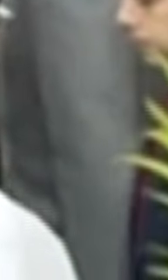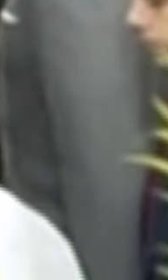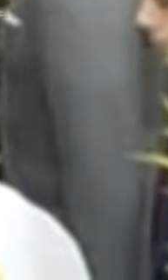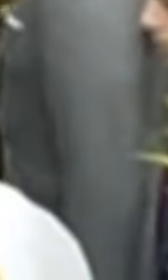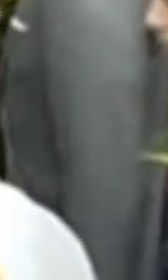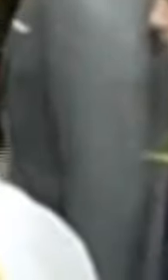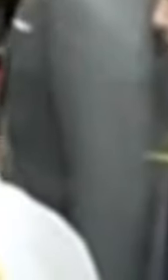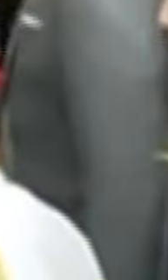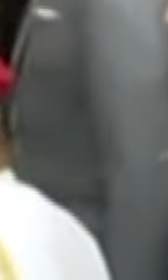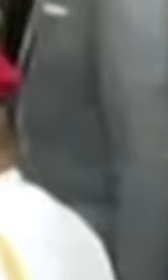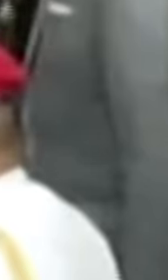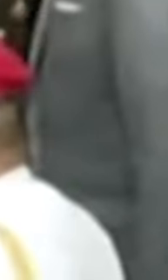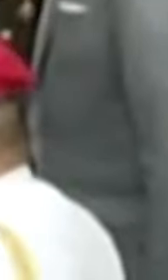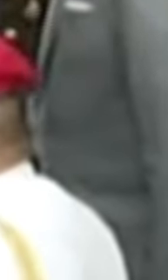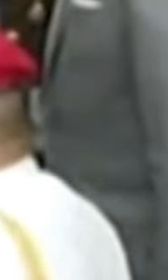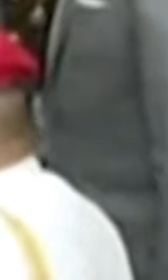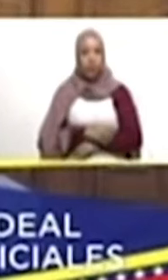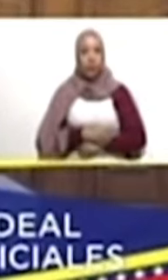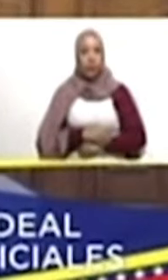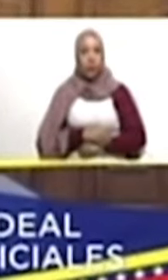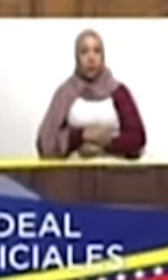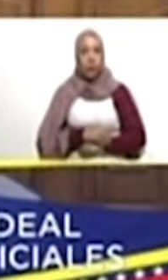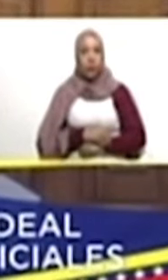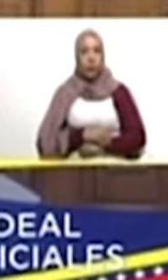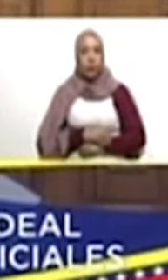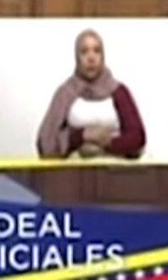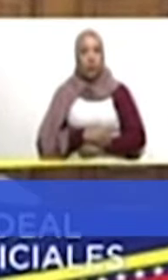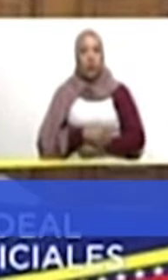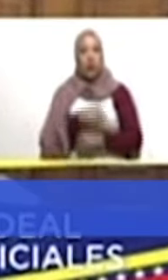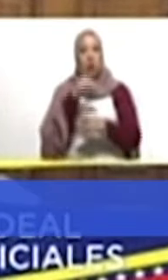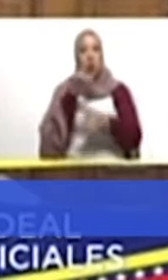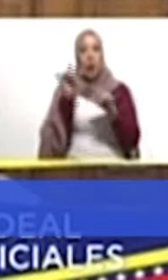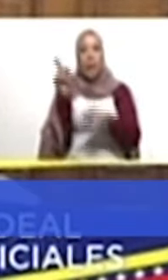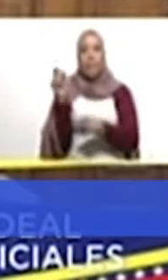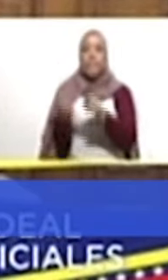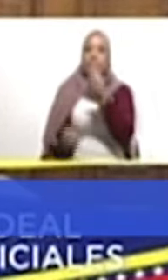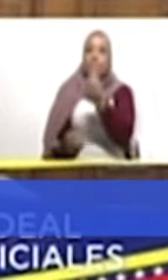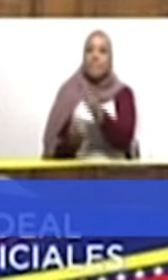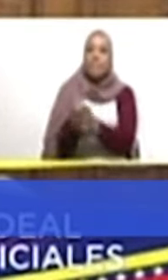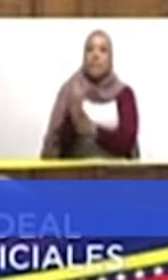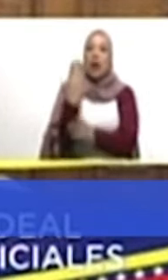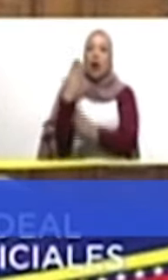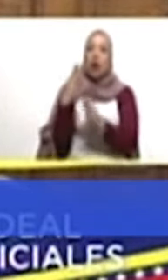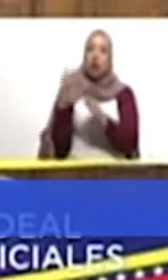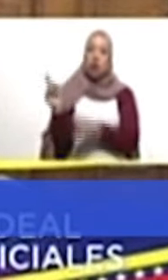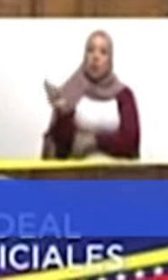discurso de más de 5 horas en el parlamento y desmantel en el mes de